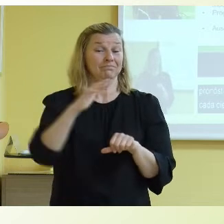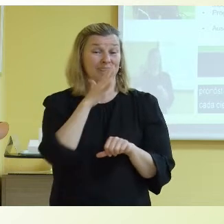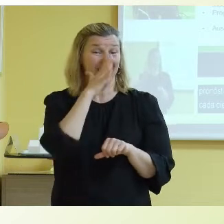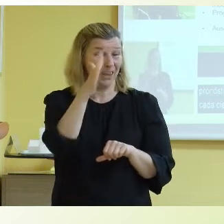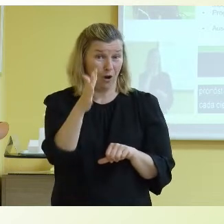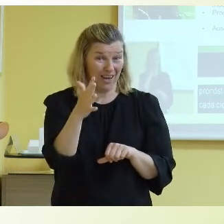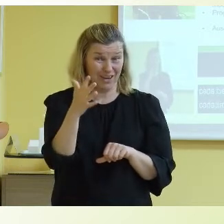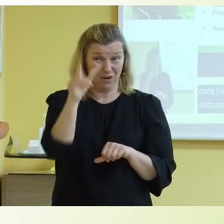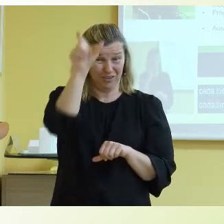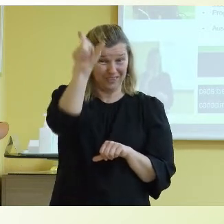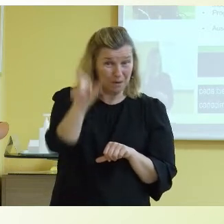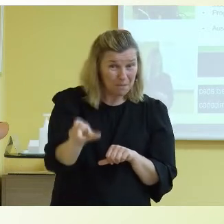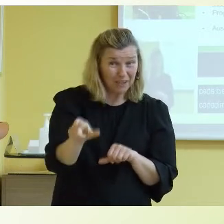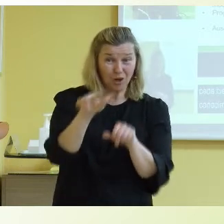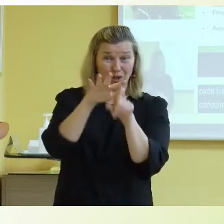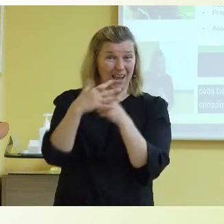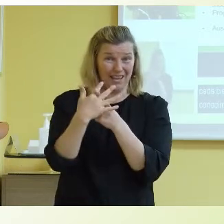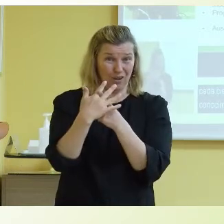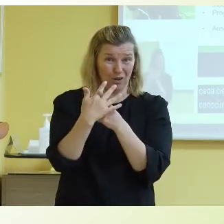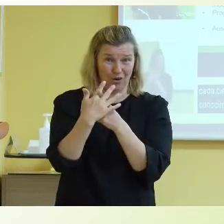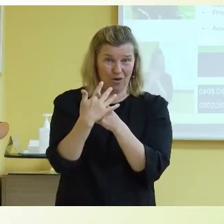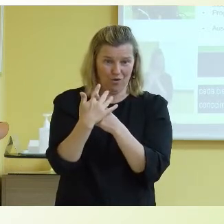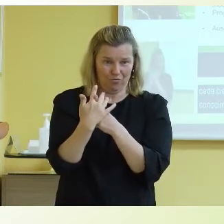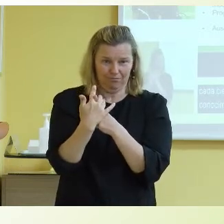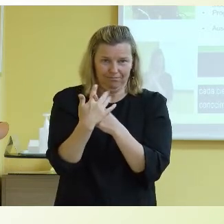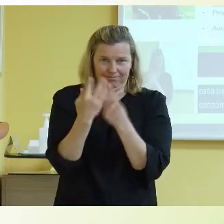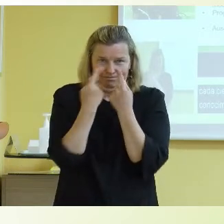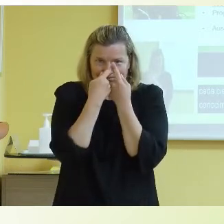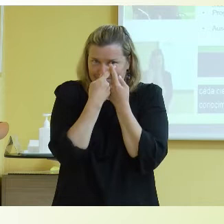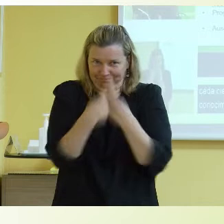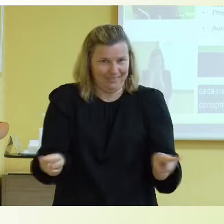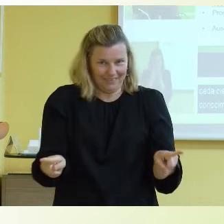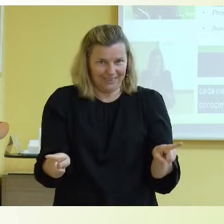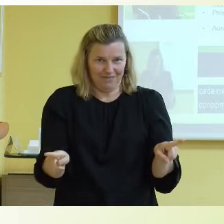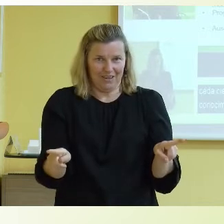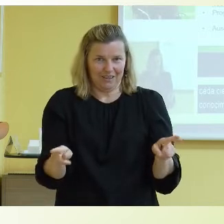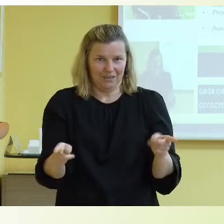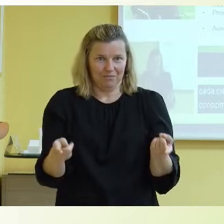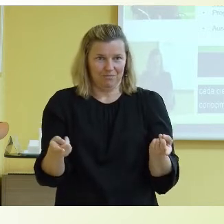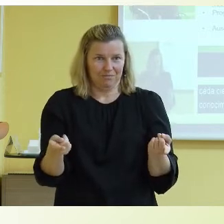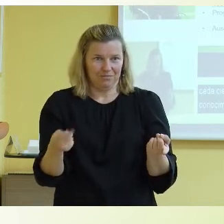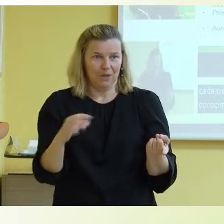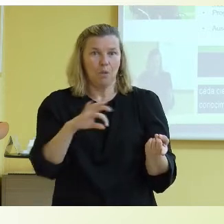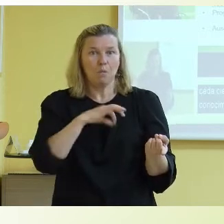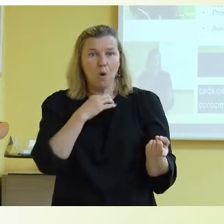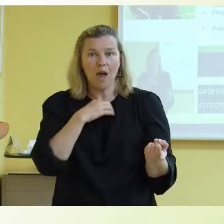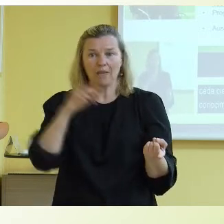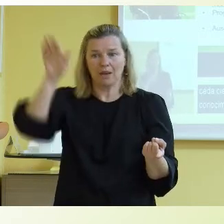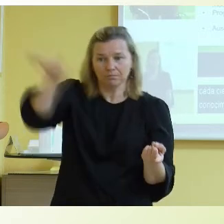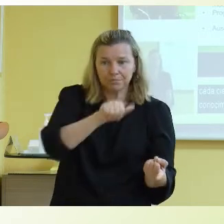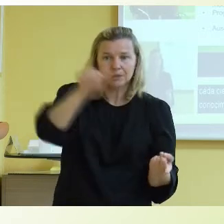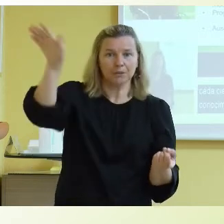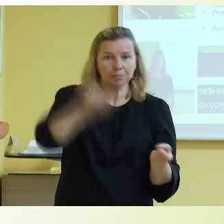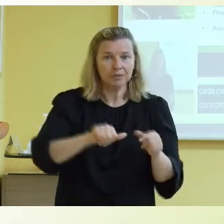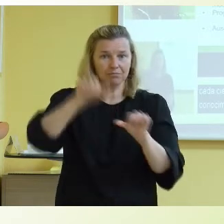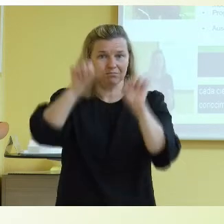esa persona y de ese entorno no tiene nada que ver con la que vamos a ver dentro de 5 años, sin necesidad de nada, y a lo mejor estamos evitando y estamos poniendo a esa familia en una